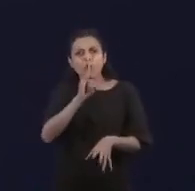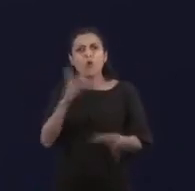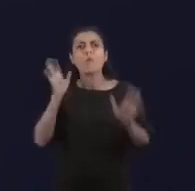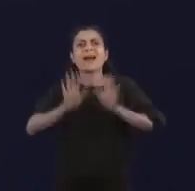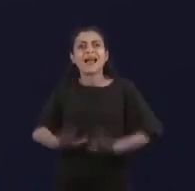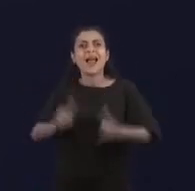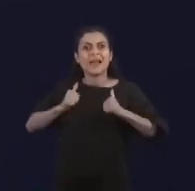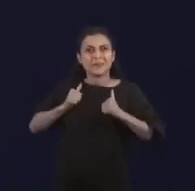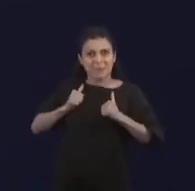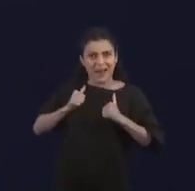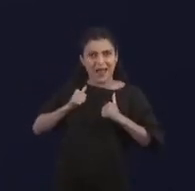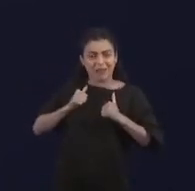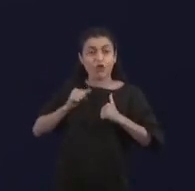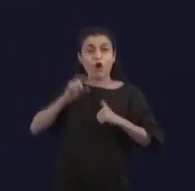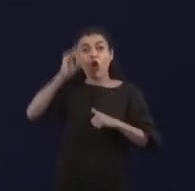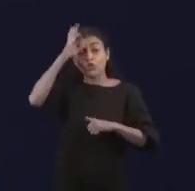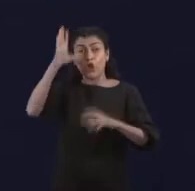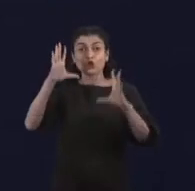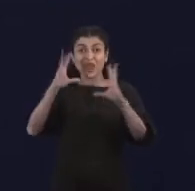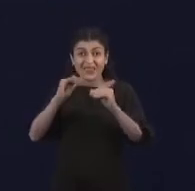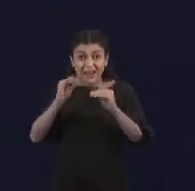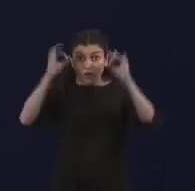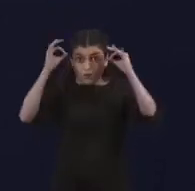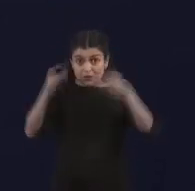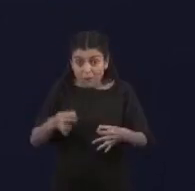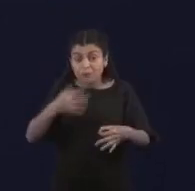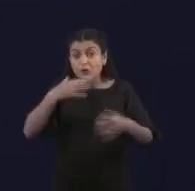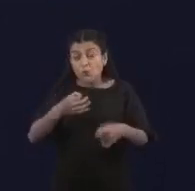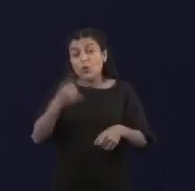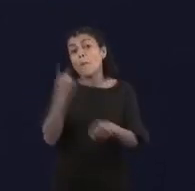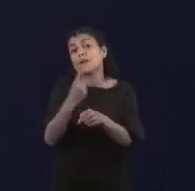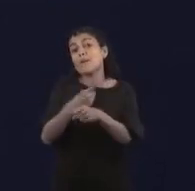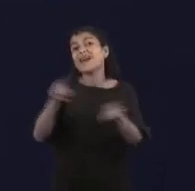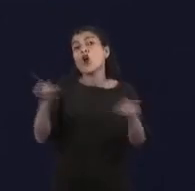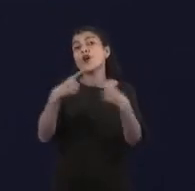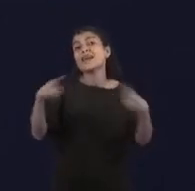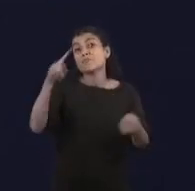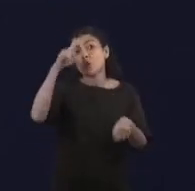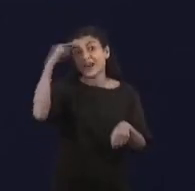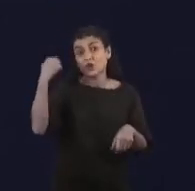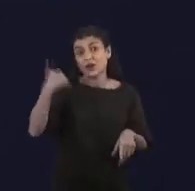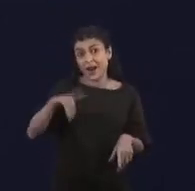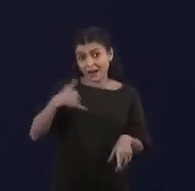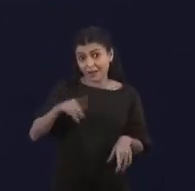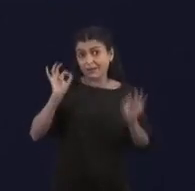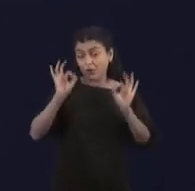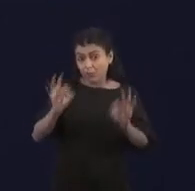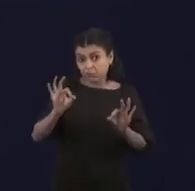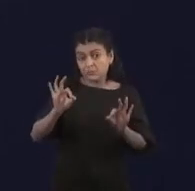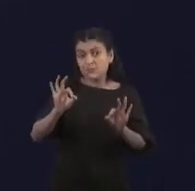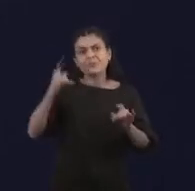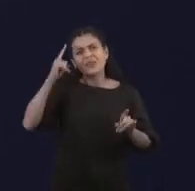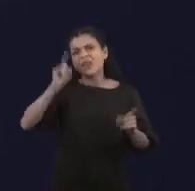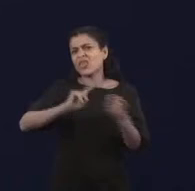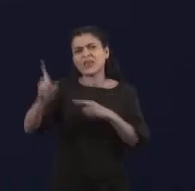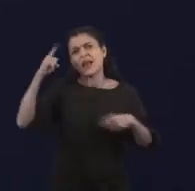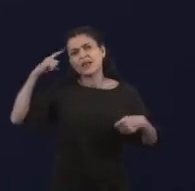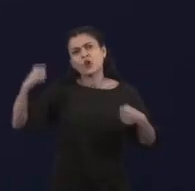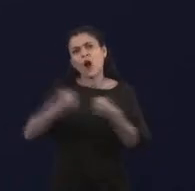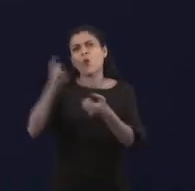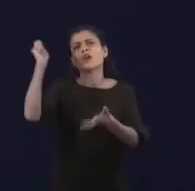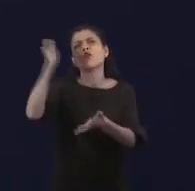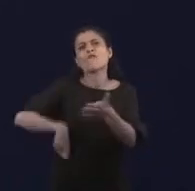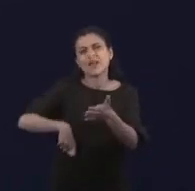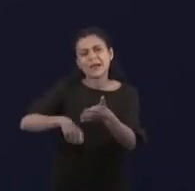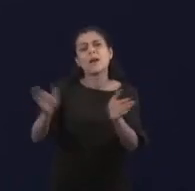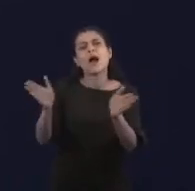supuesto, luego de entonar las estrofas del himno nacional argentino, se firmará el Pacto de Mayo con